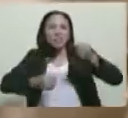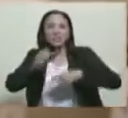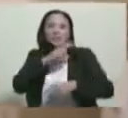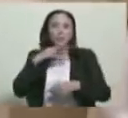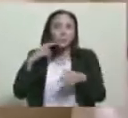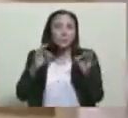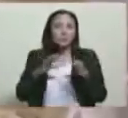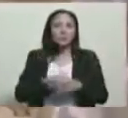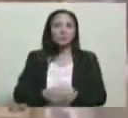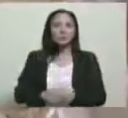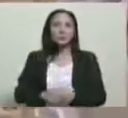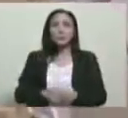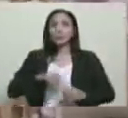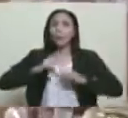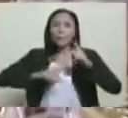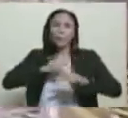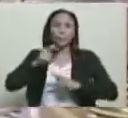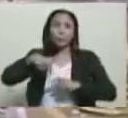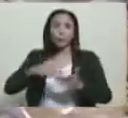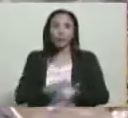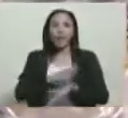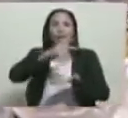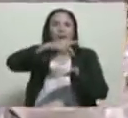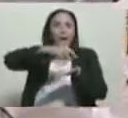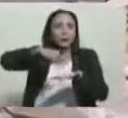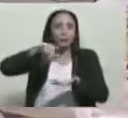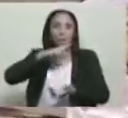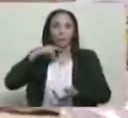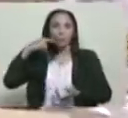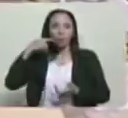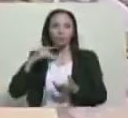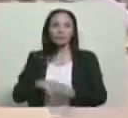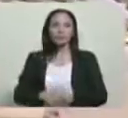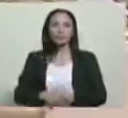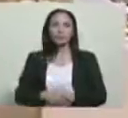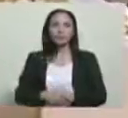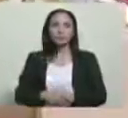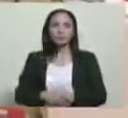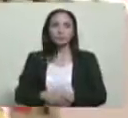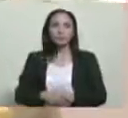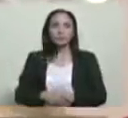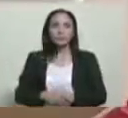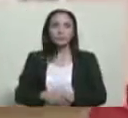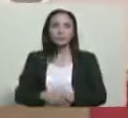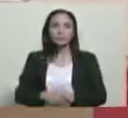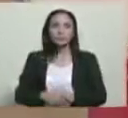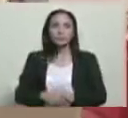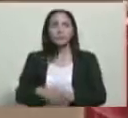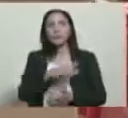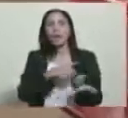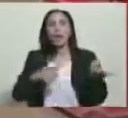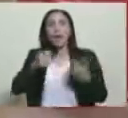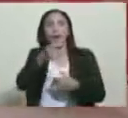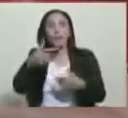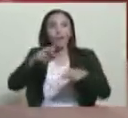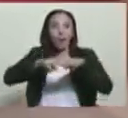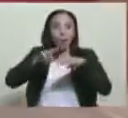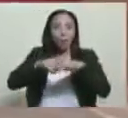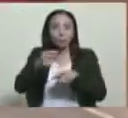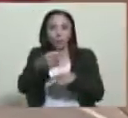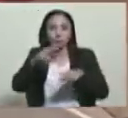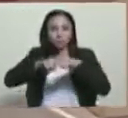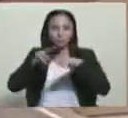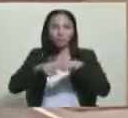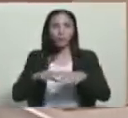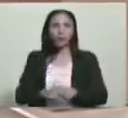San Juan de los Morros, tiene azúcar, tiene leguminosa, en especial la caraota, que se empaqueta